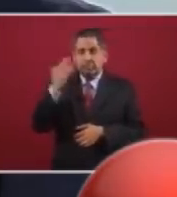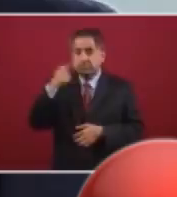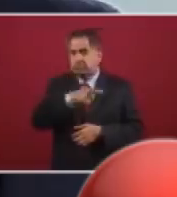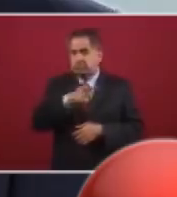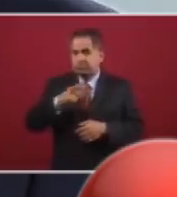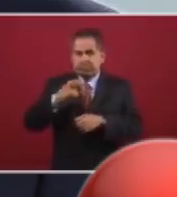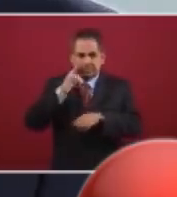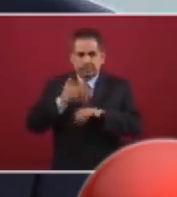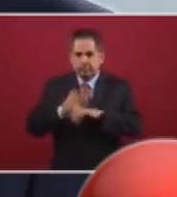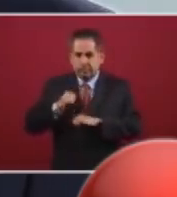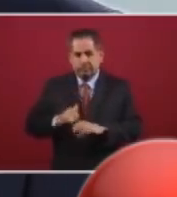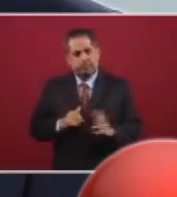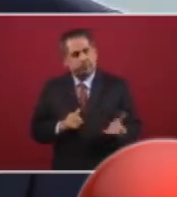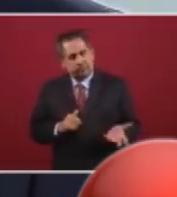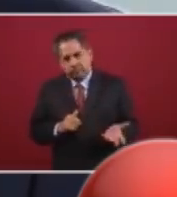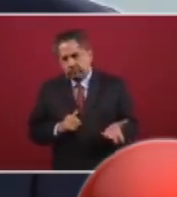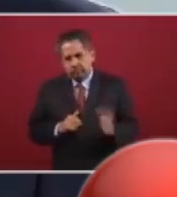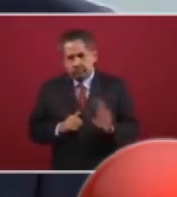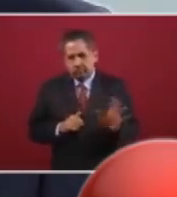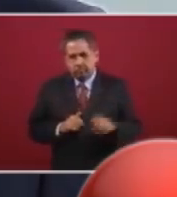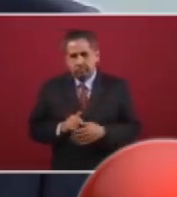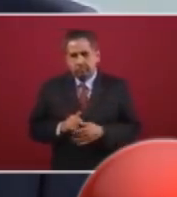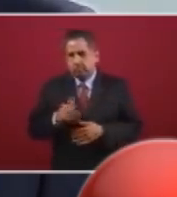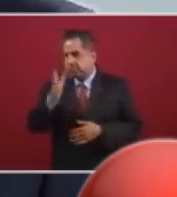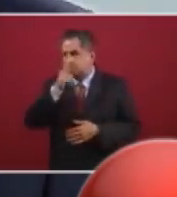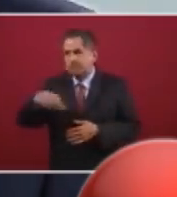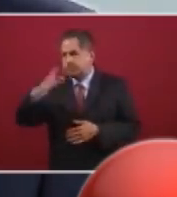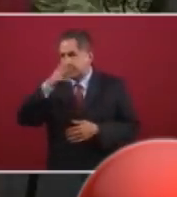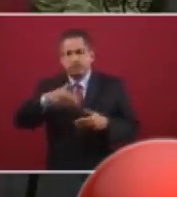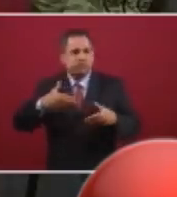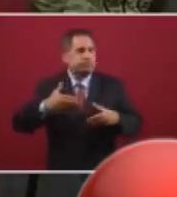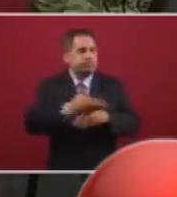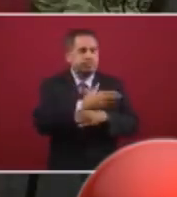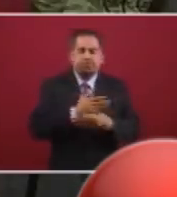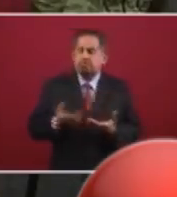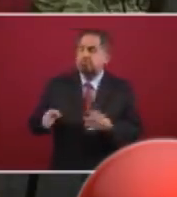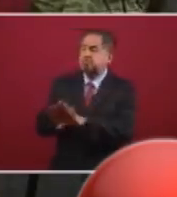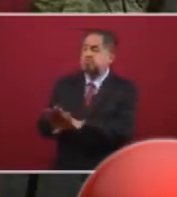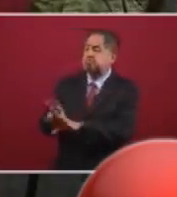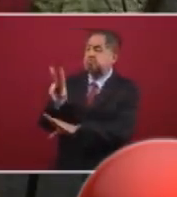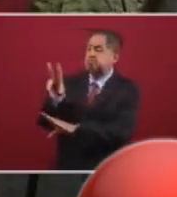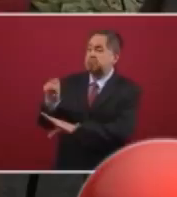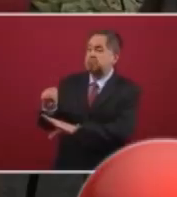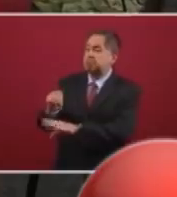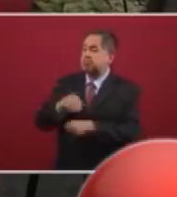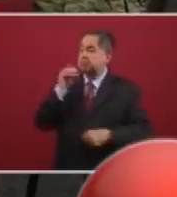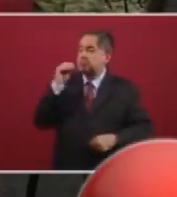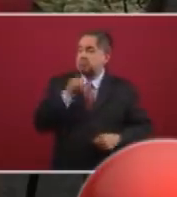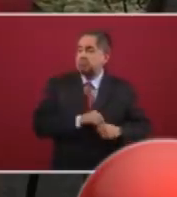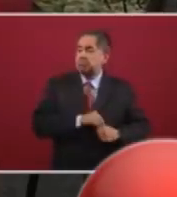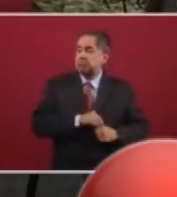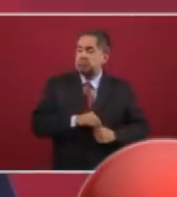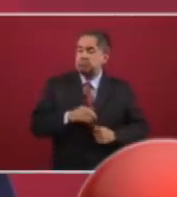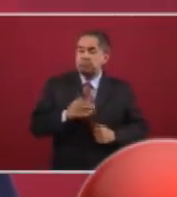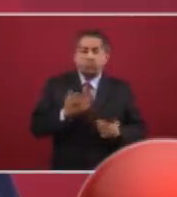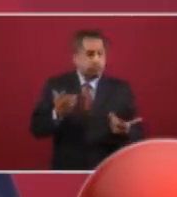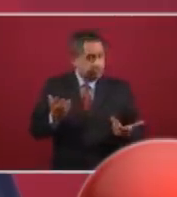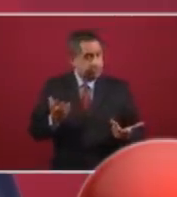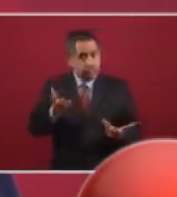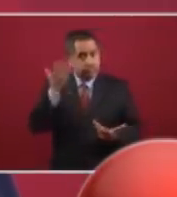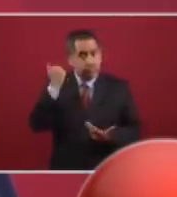entonces no tenía la obligación de presentar e